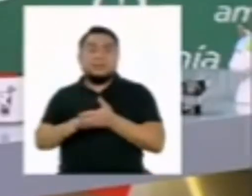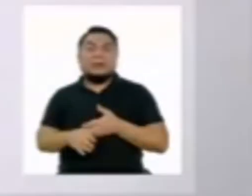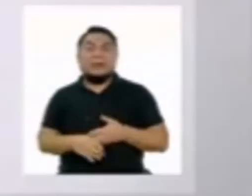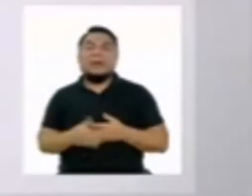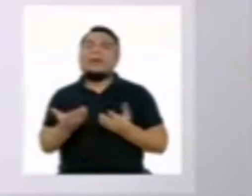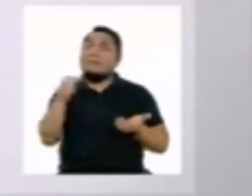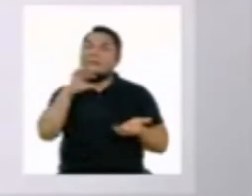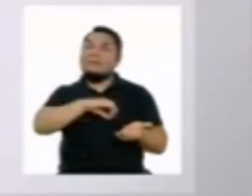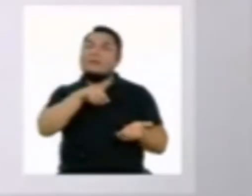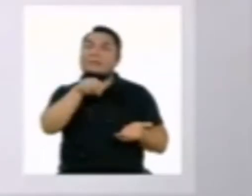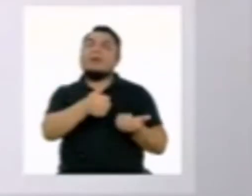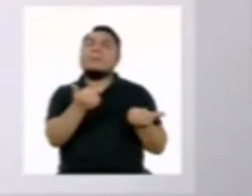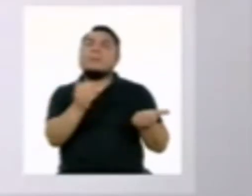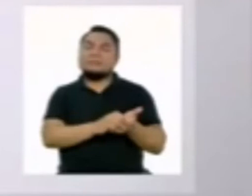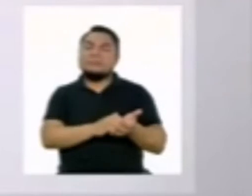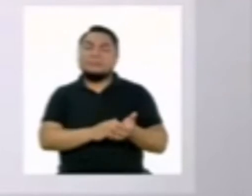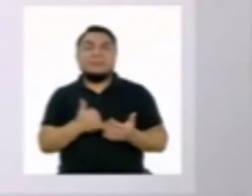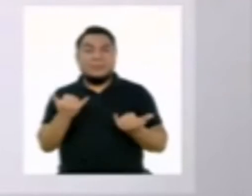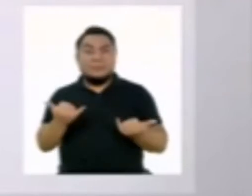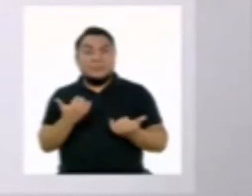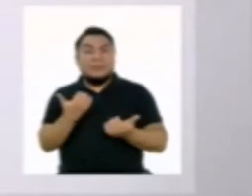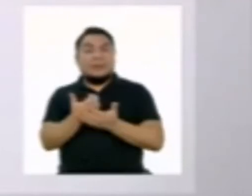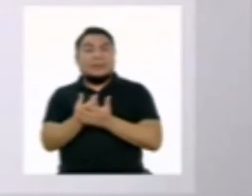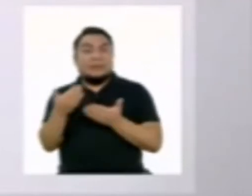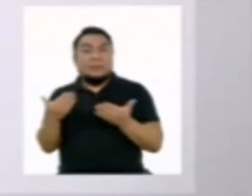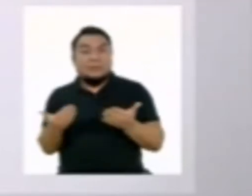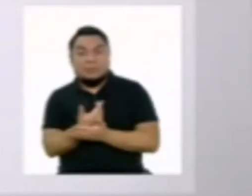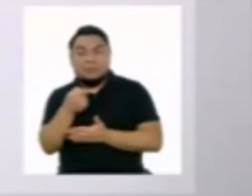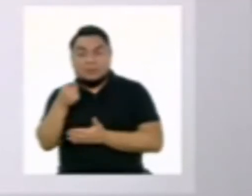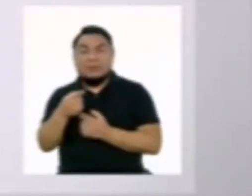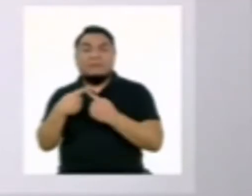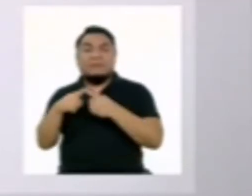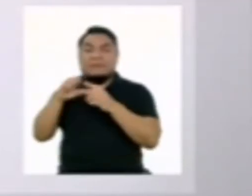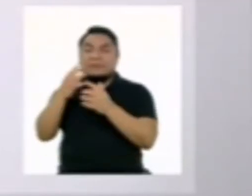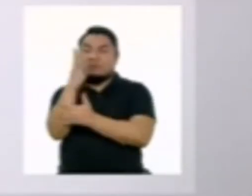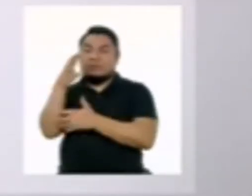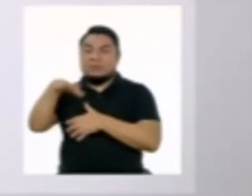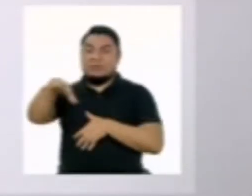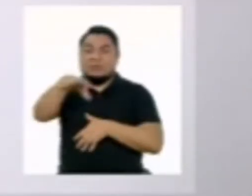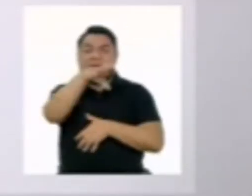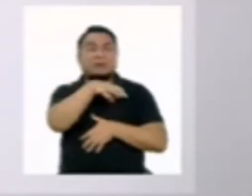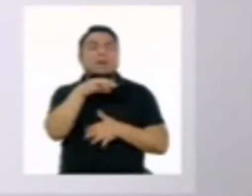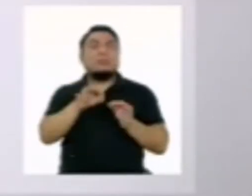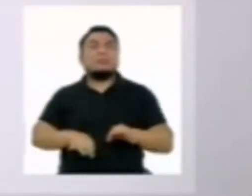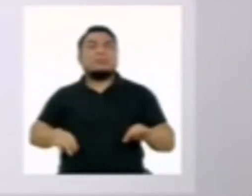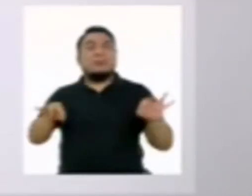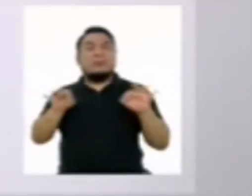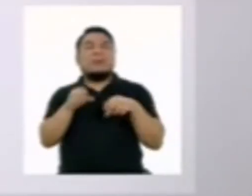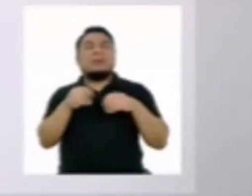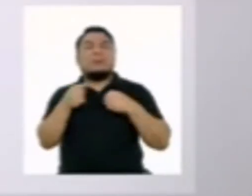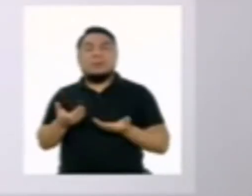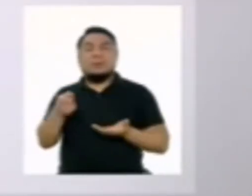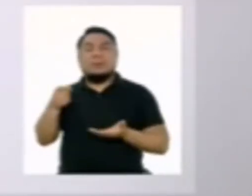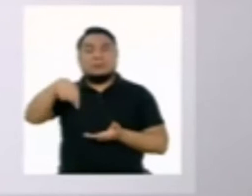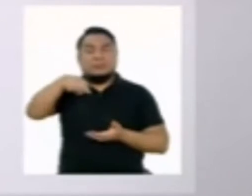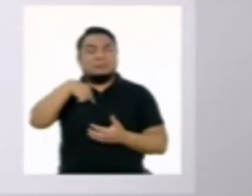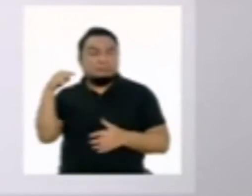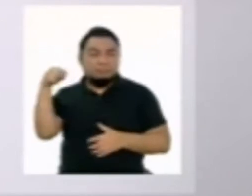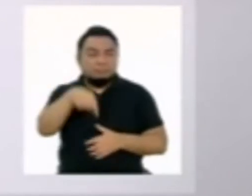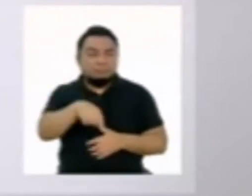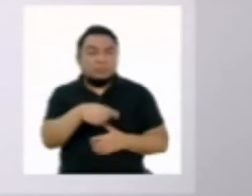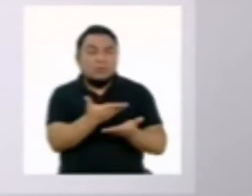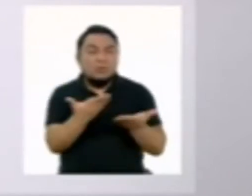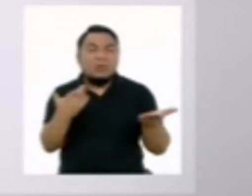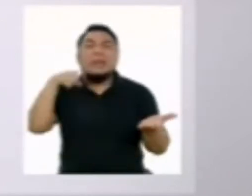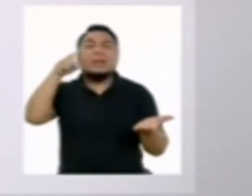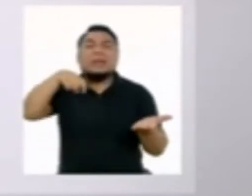biodiversidad? Desde una perspectiva económica moderna, esta biodiversidad es importante porque recurrimos a ella para obtener los